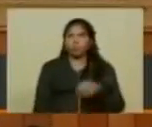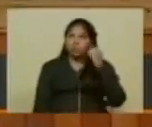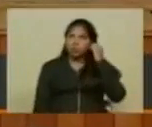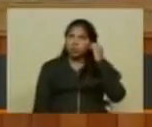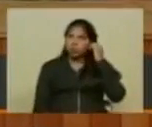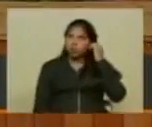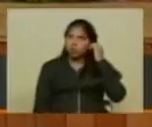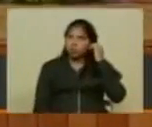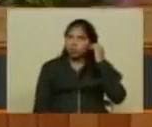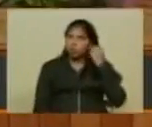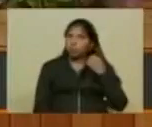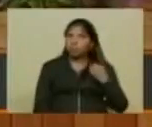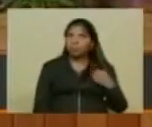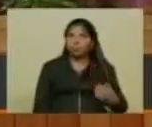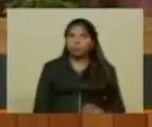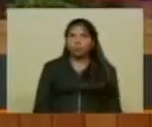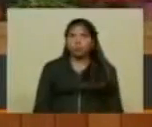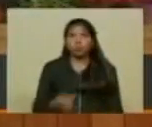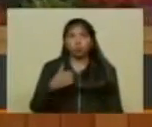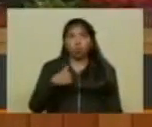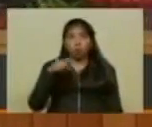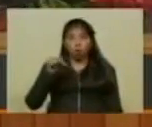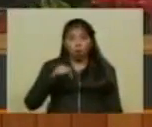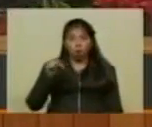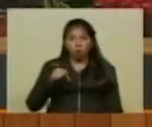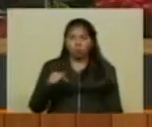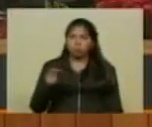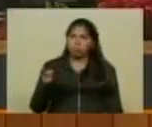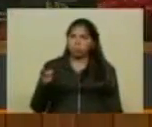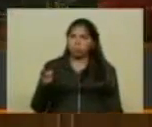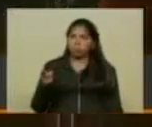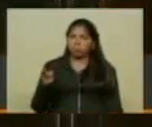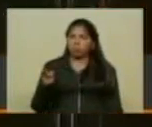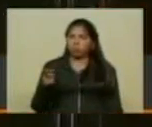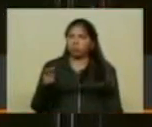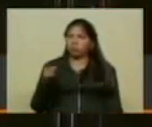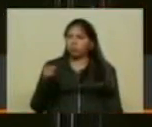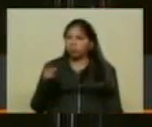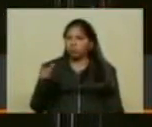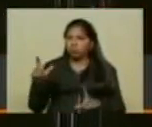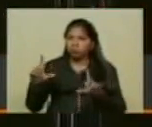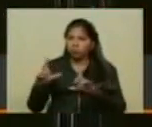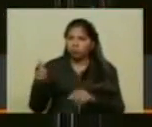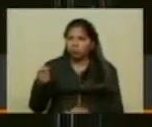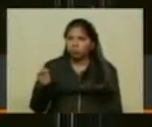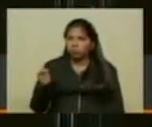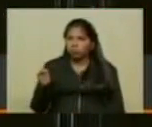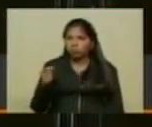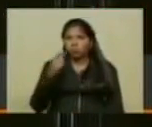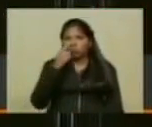Hoy estaba viendo algunos reportajes de evaluación y balance sobre ese tema